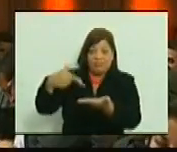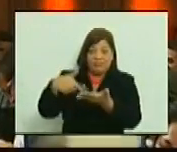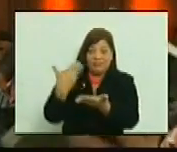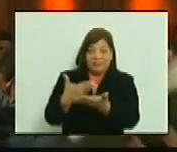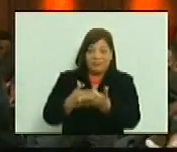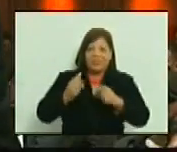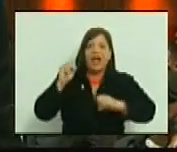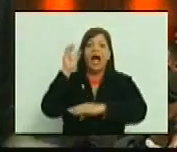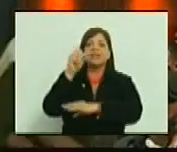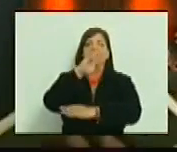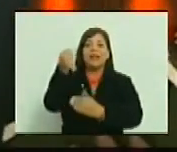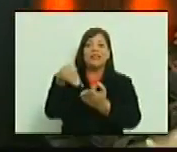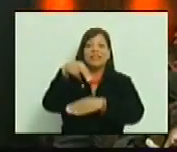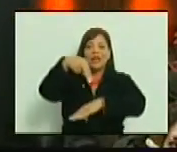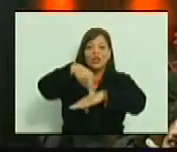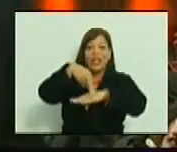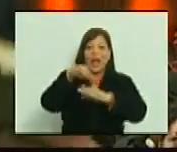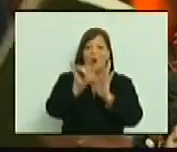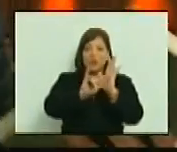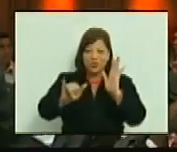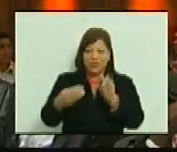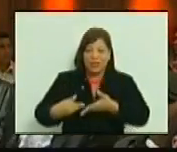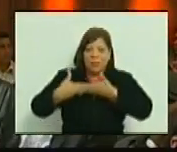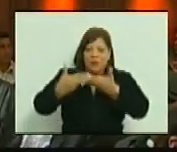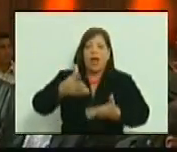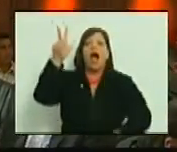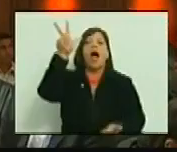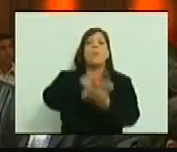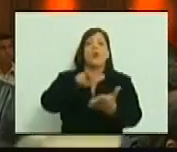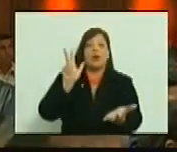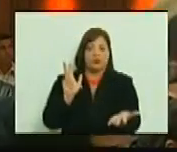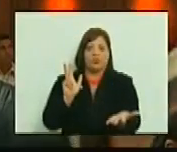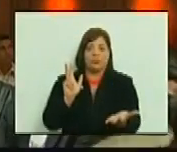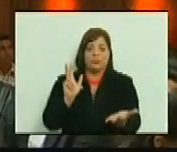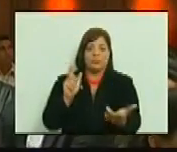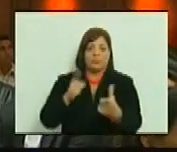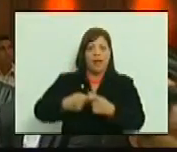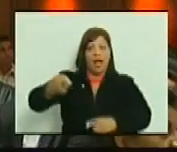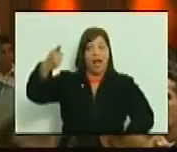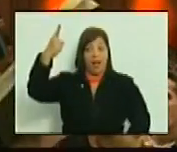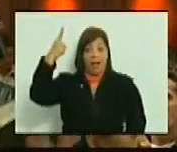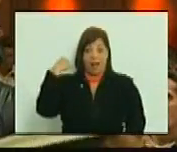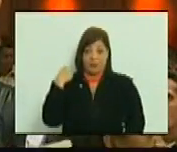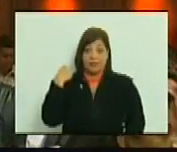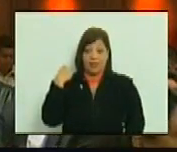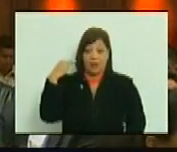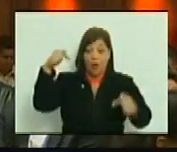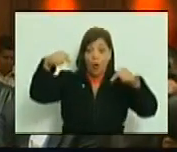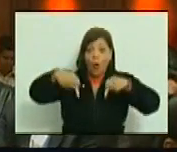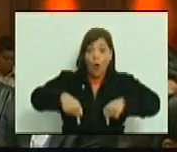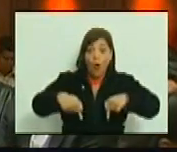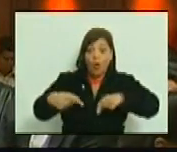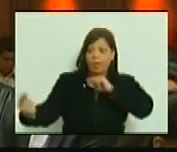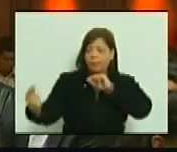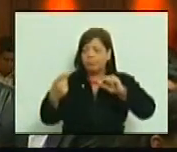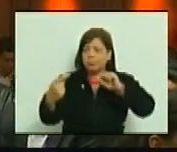esta Asamblea Nacional Constituyente para su aprobación. El día de ayer y el día de hoy tuvimos unos